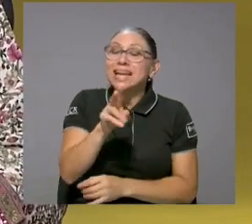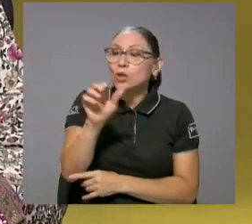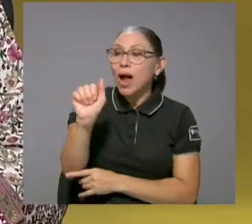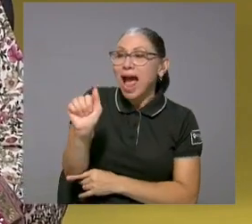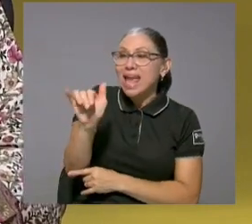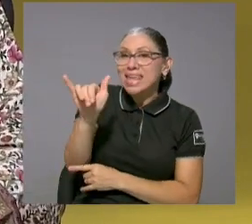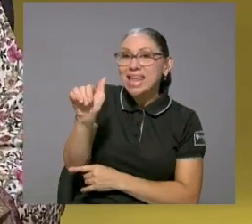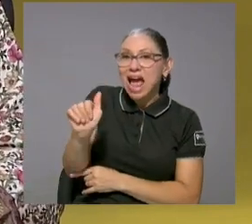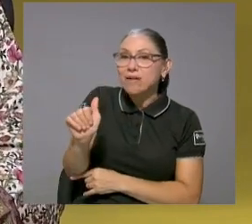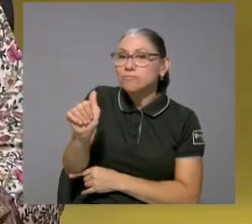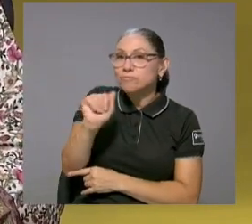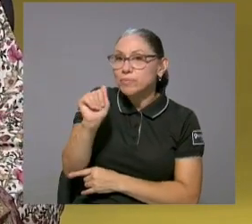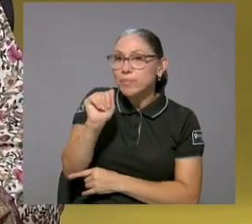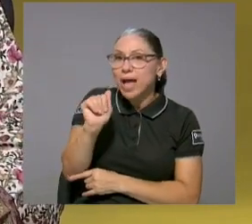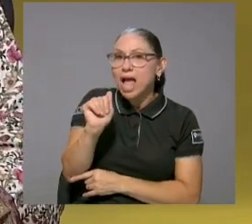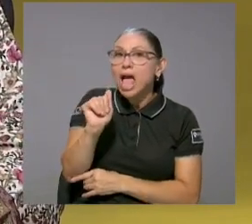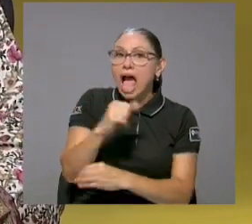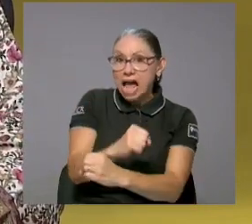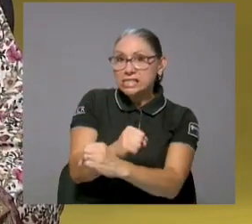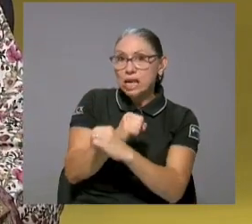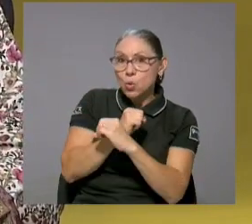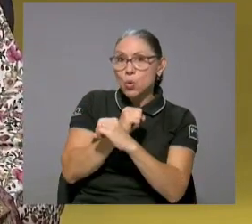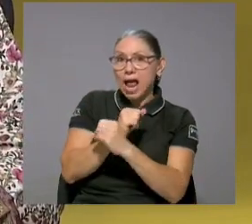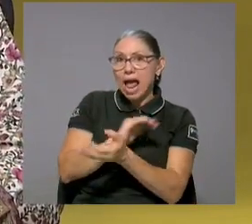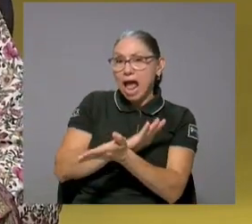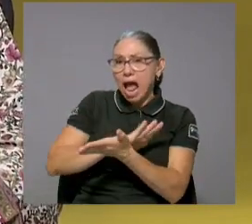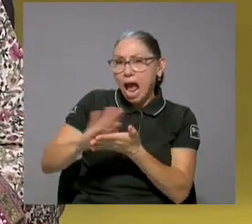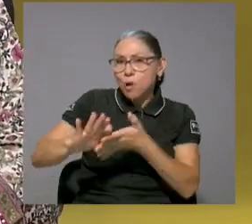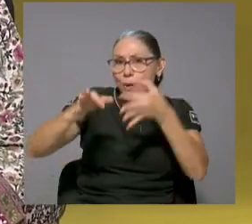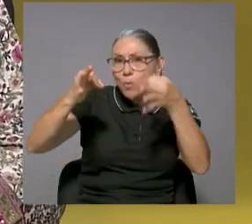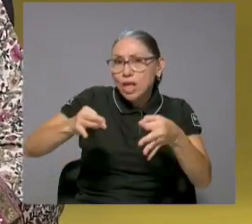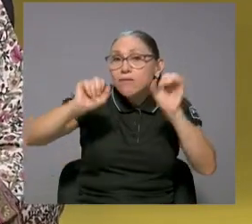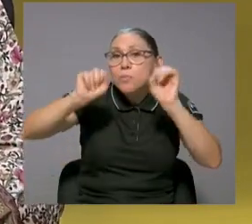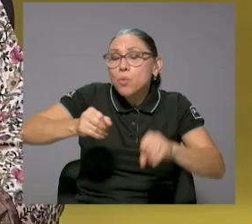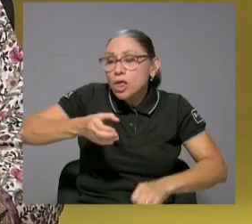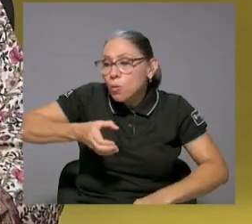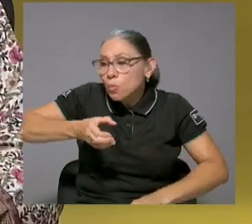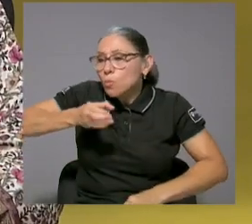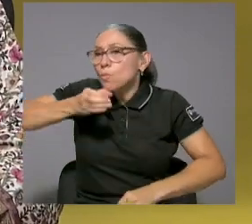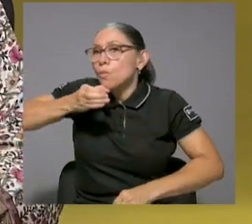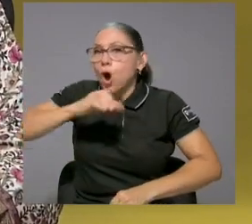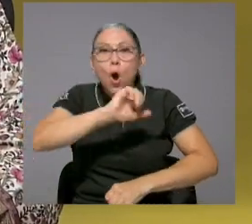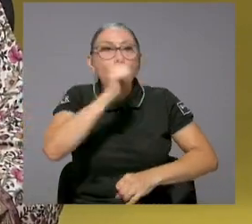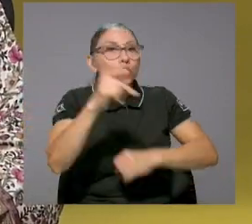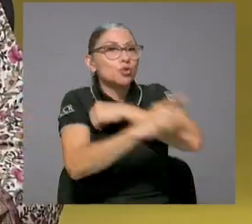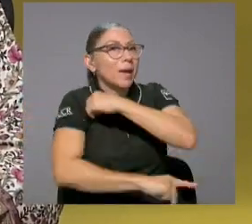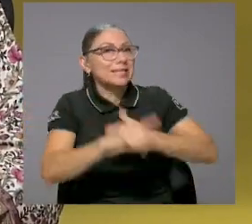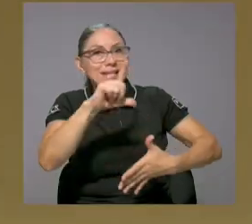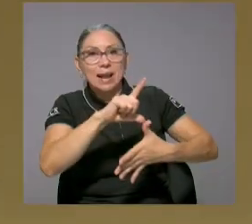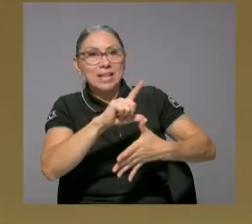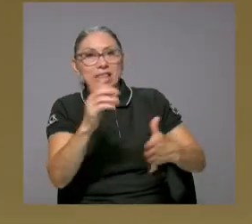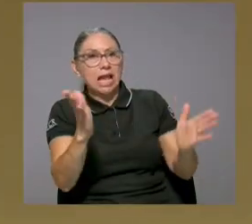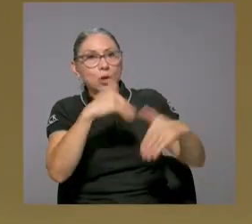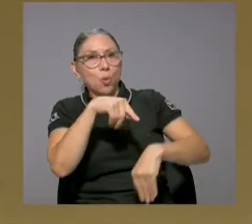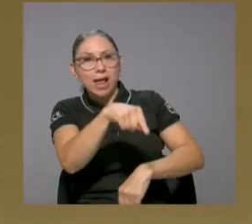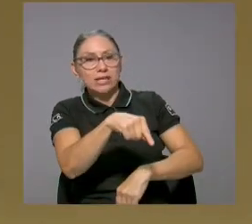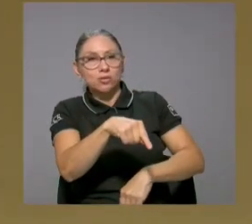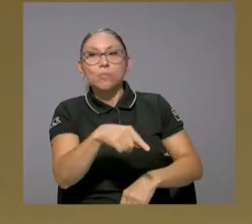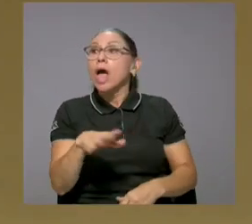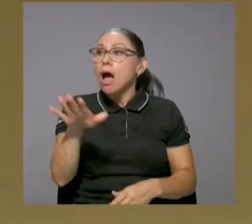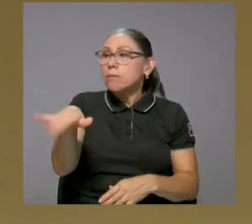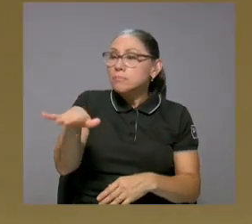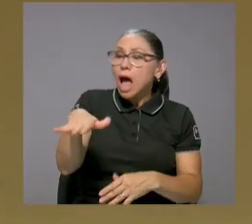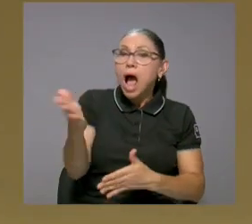asegura la dotación de agua potable y de agua de consumo, que no sucede en otros países de Latinoamérica. Por cierto, y algunos cantones